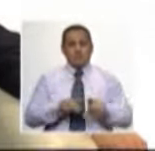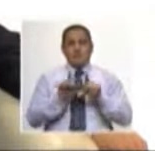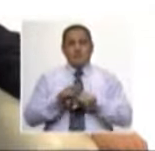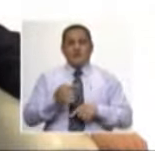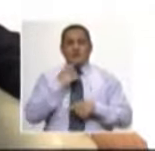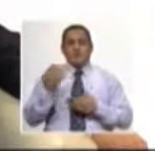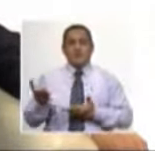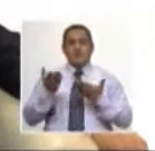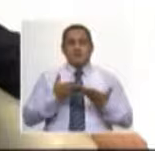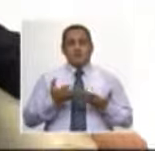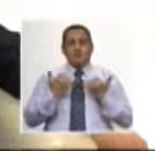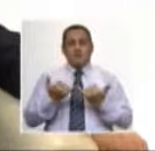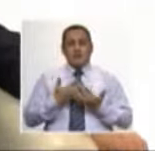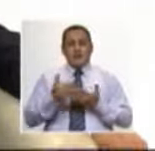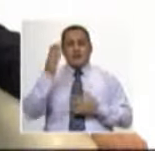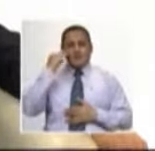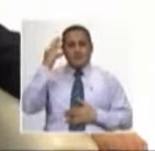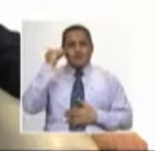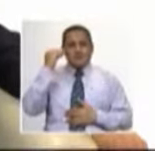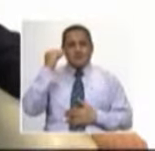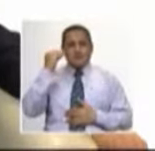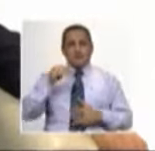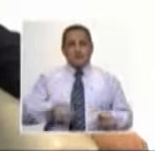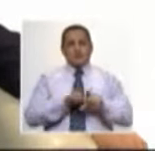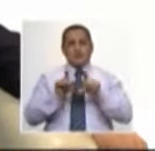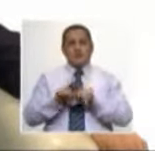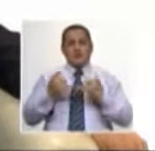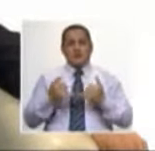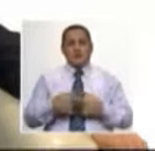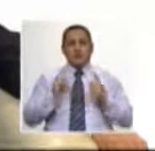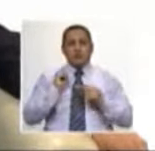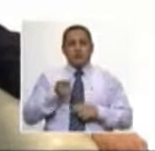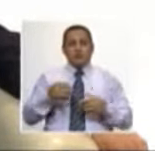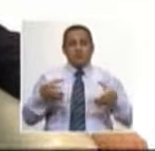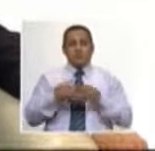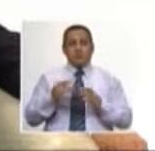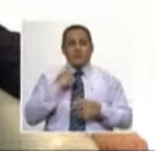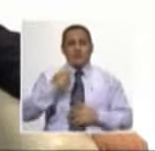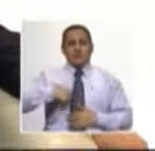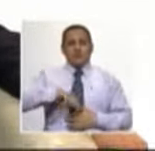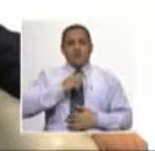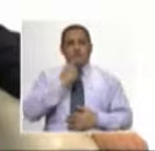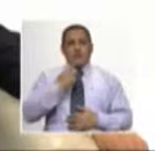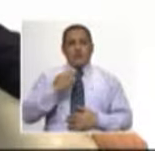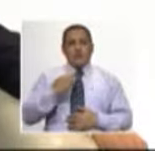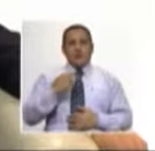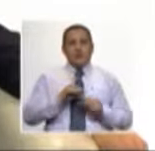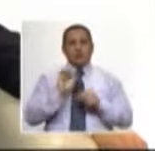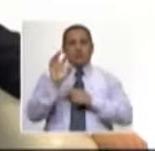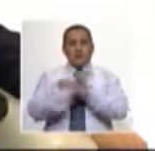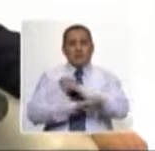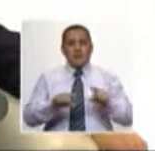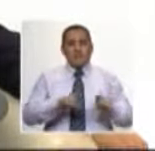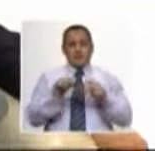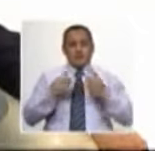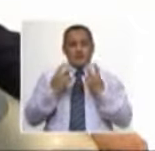hemos recibido la experiencia de la jurisprudencial del Tribunal Europeo de Derechos Humanos, que tiene